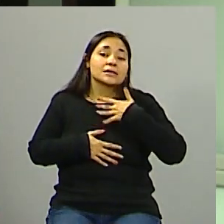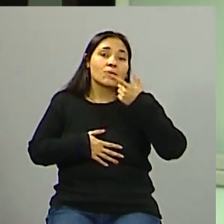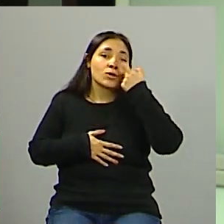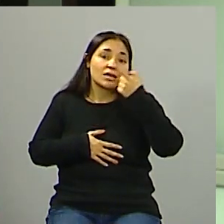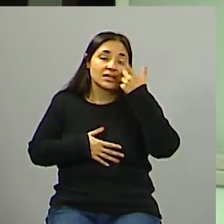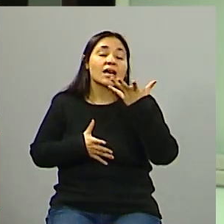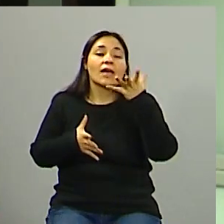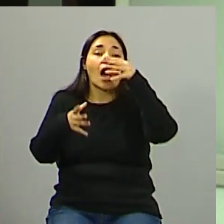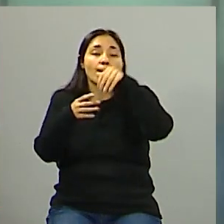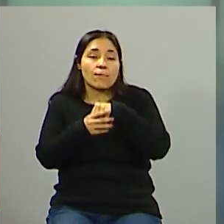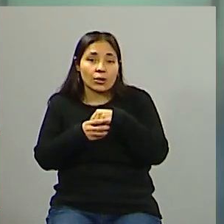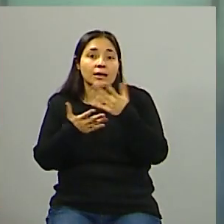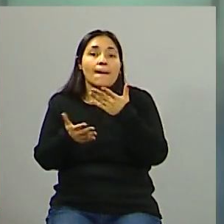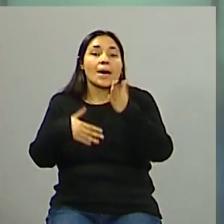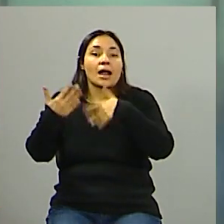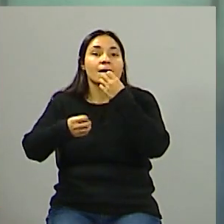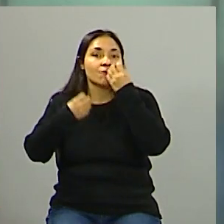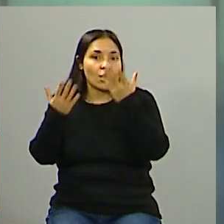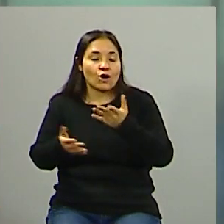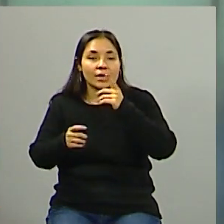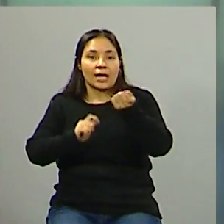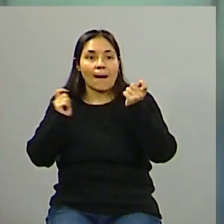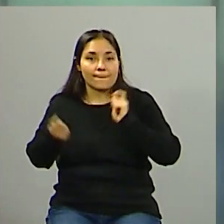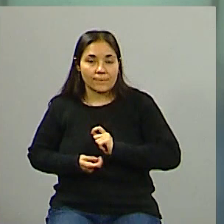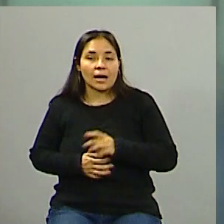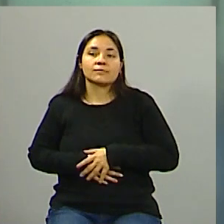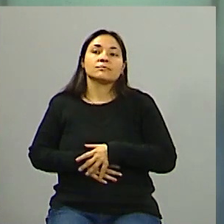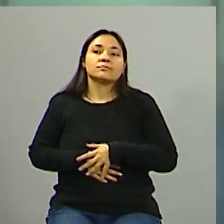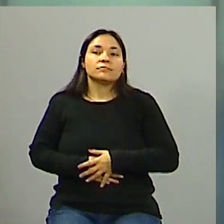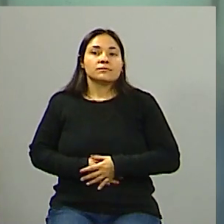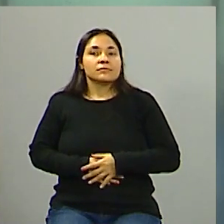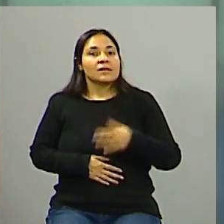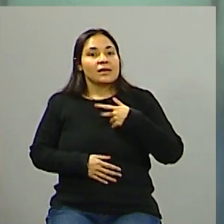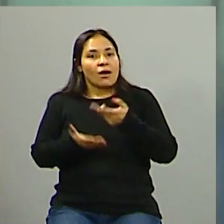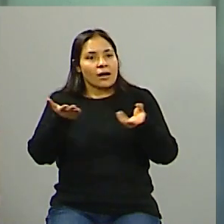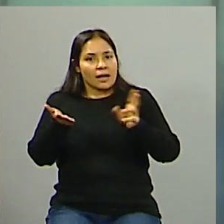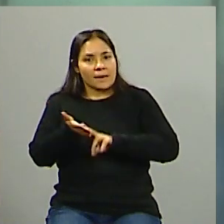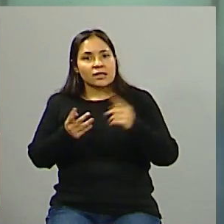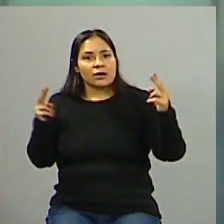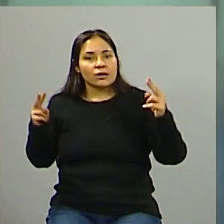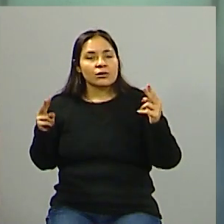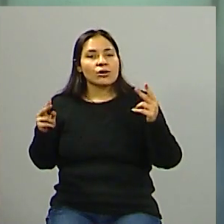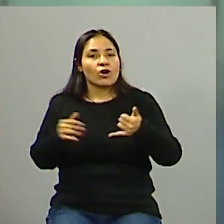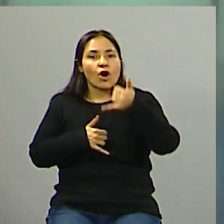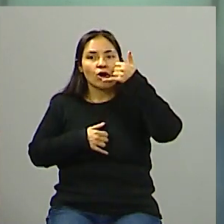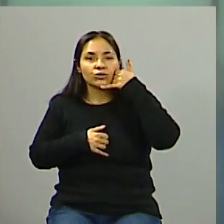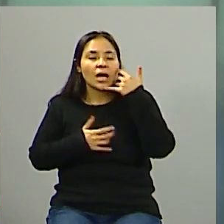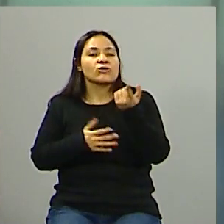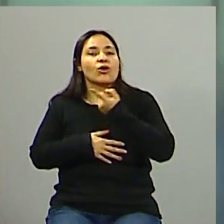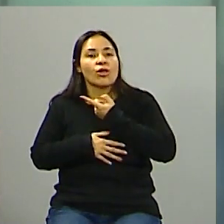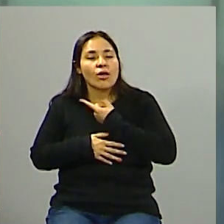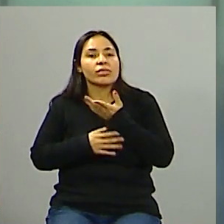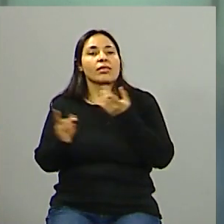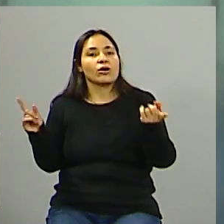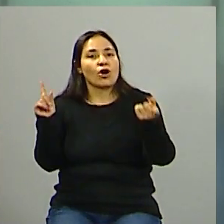la sociedad mendocina. Es una manera de empezar a caminar. Absolutamente, ¿no? Sí. Bueno, repasemos dónde los encuentran, si hay algún teléfono o alguna vía por